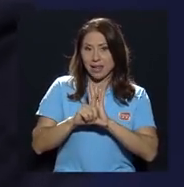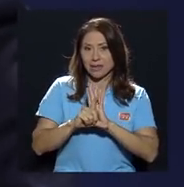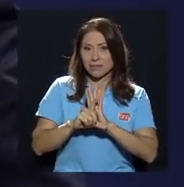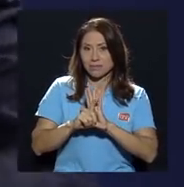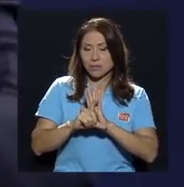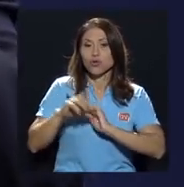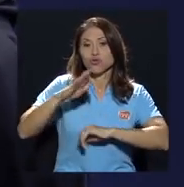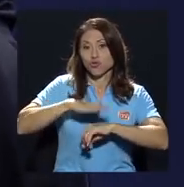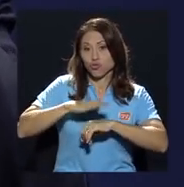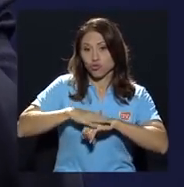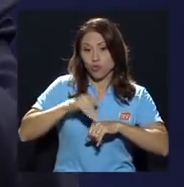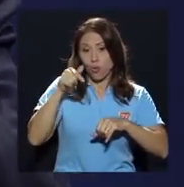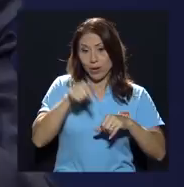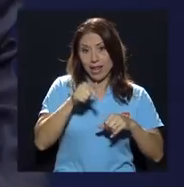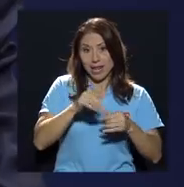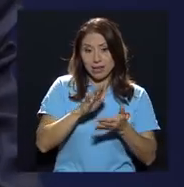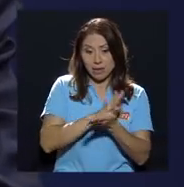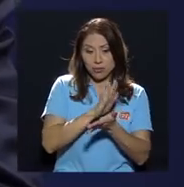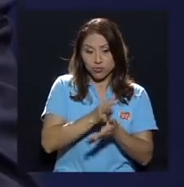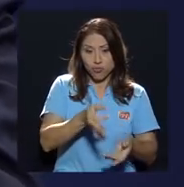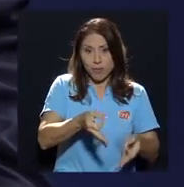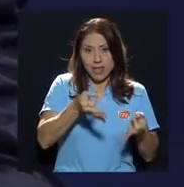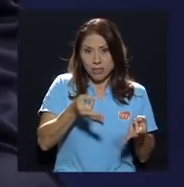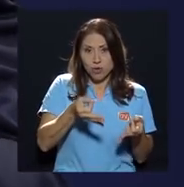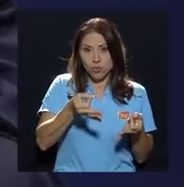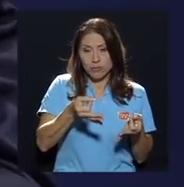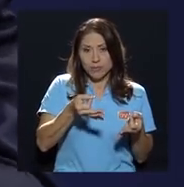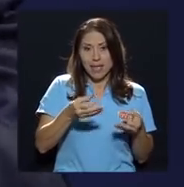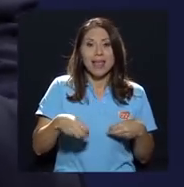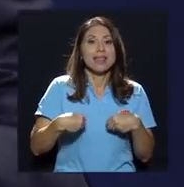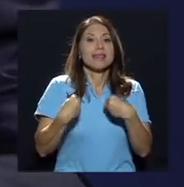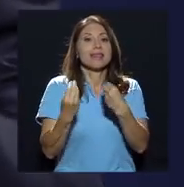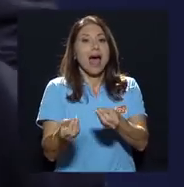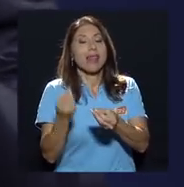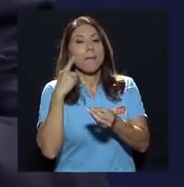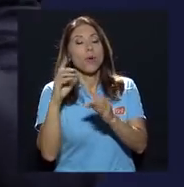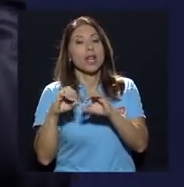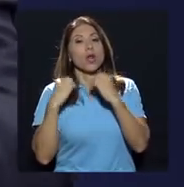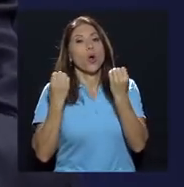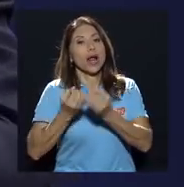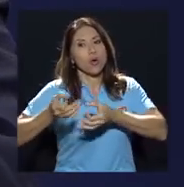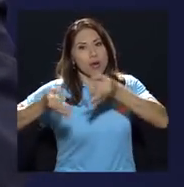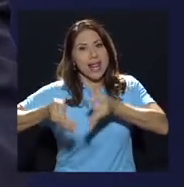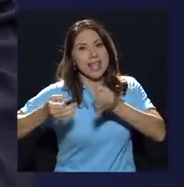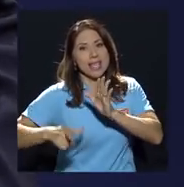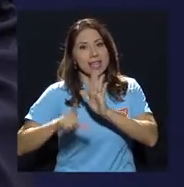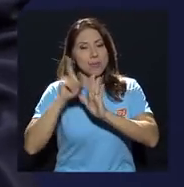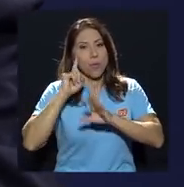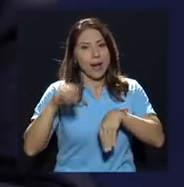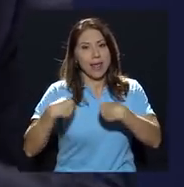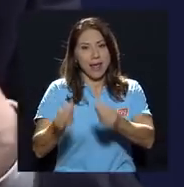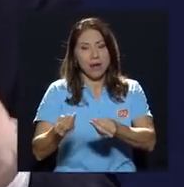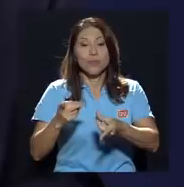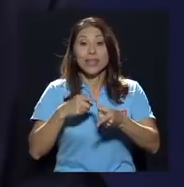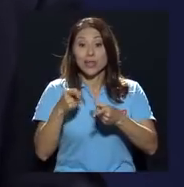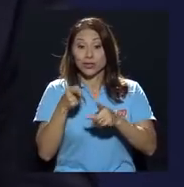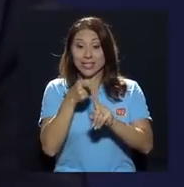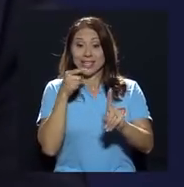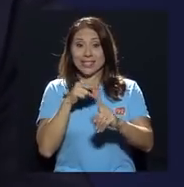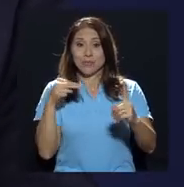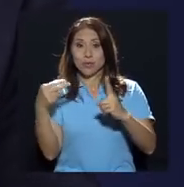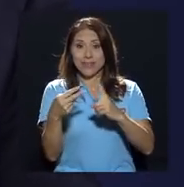legal del instrumento convencional dada por el órgano legítimo para entonces dentro de ese